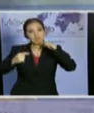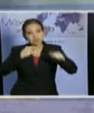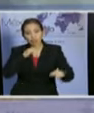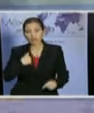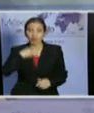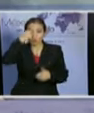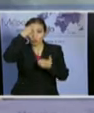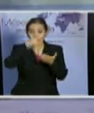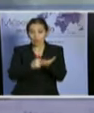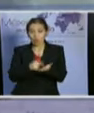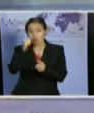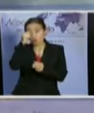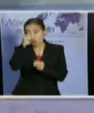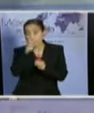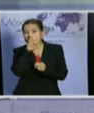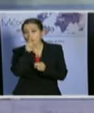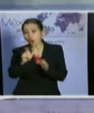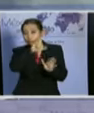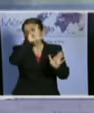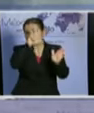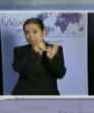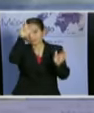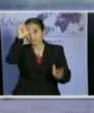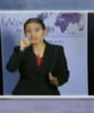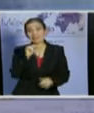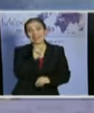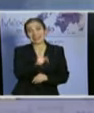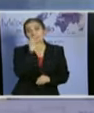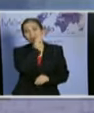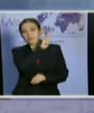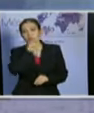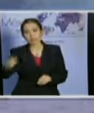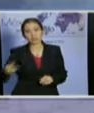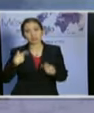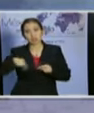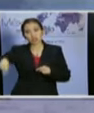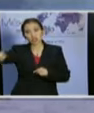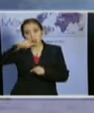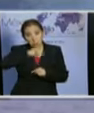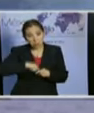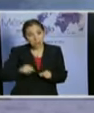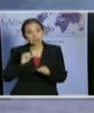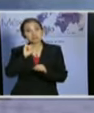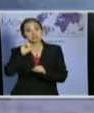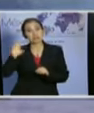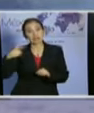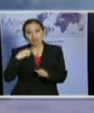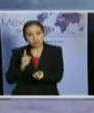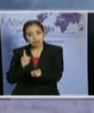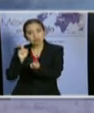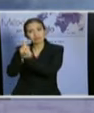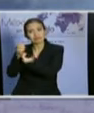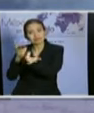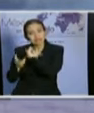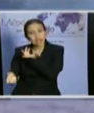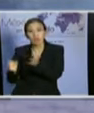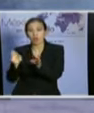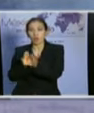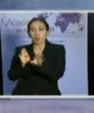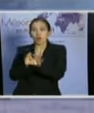mí me parece que una de las mejores lecciones es que hemos visto a la sociedad civil, que nos hemos acercado a ella no